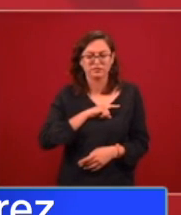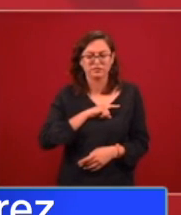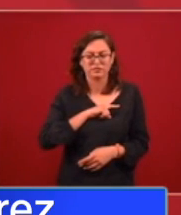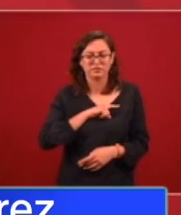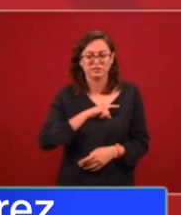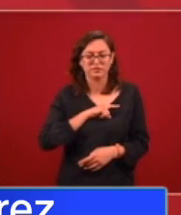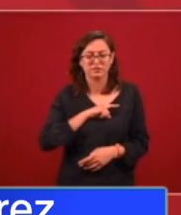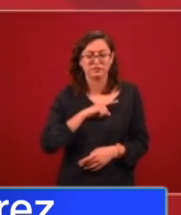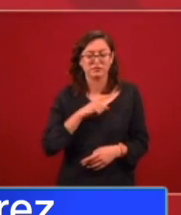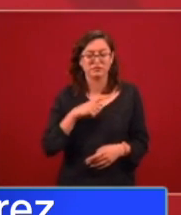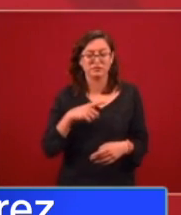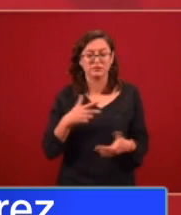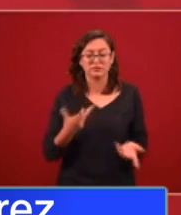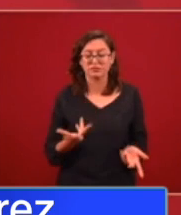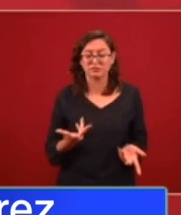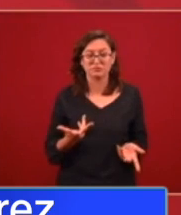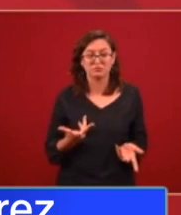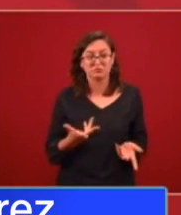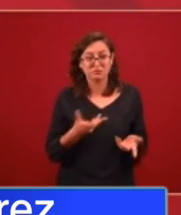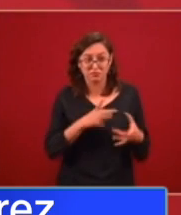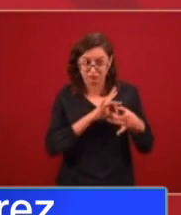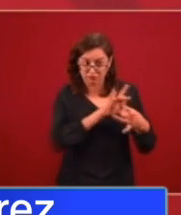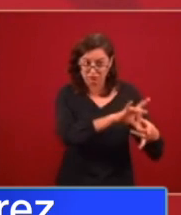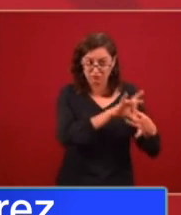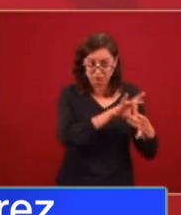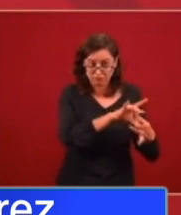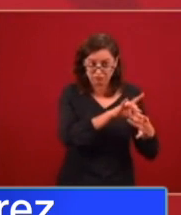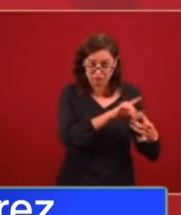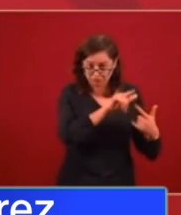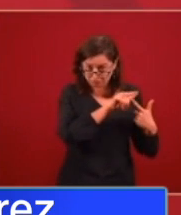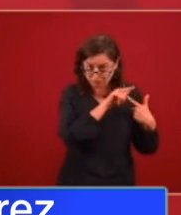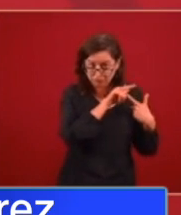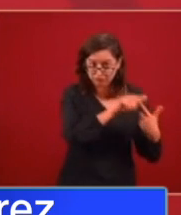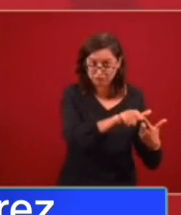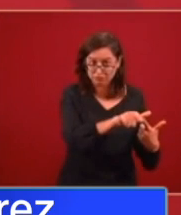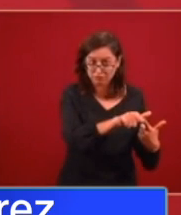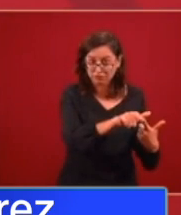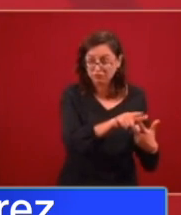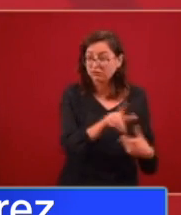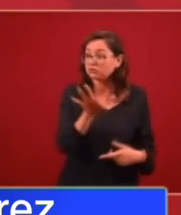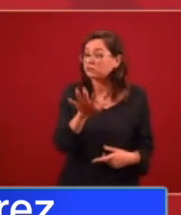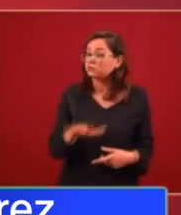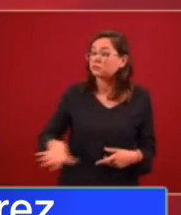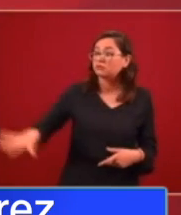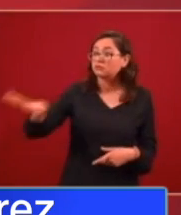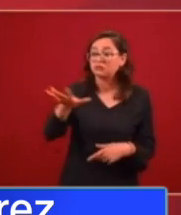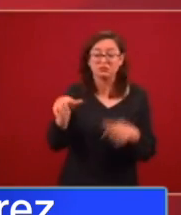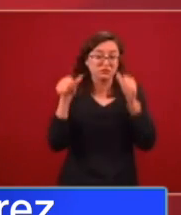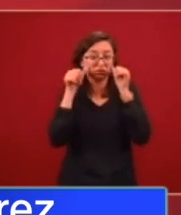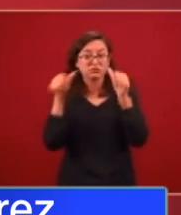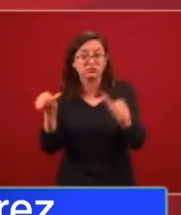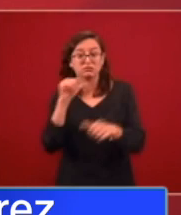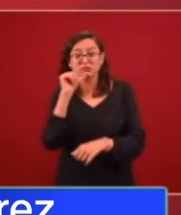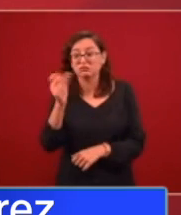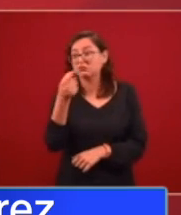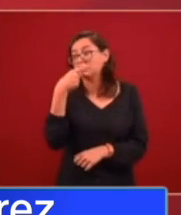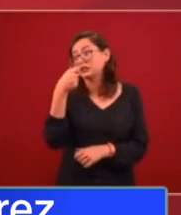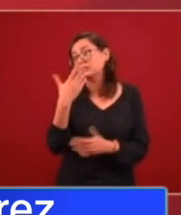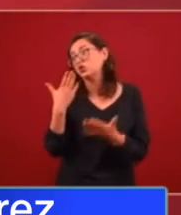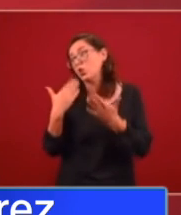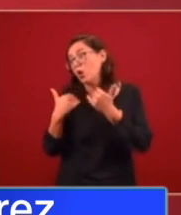faltándole al pueblo y que no haya